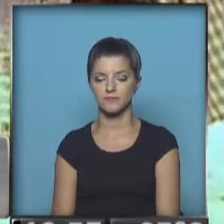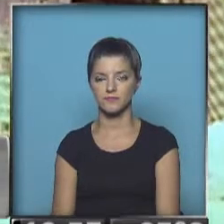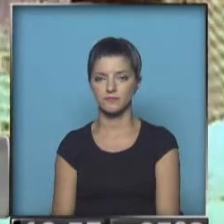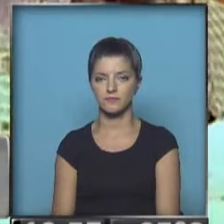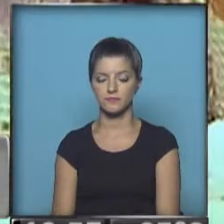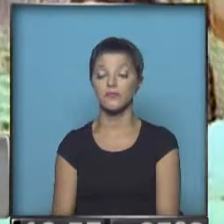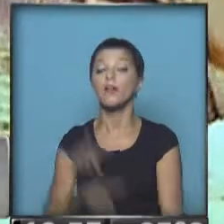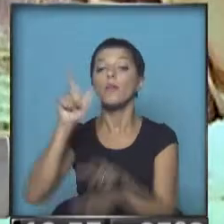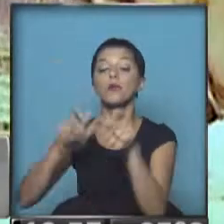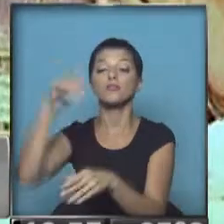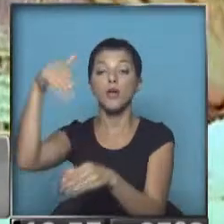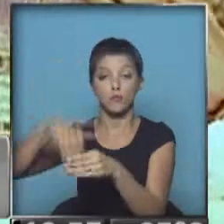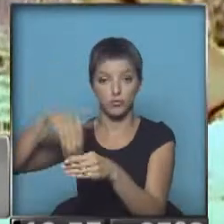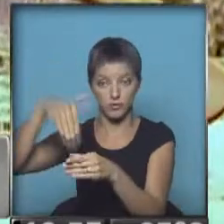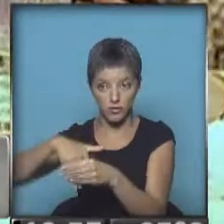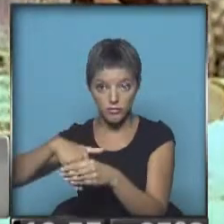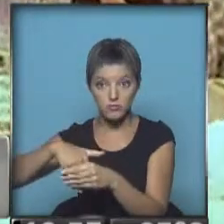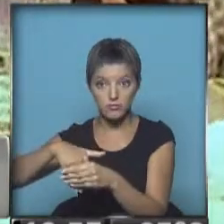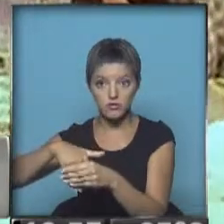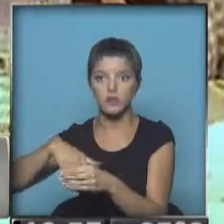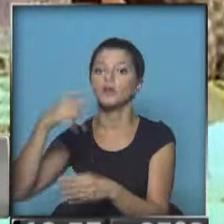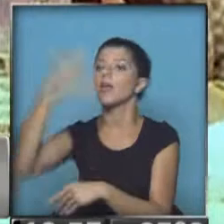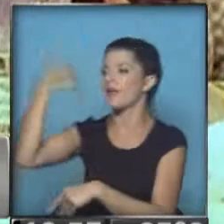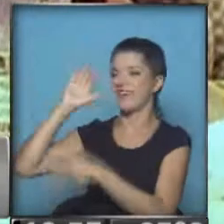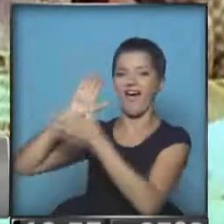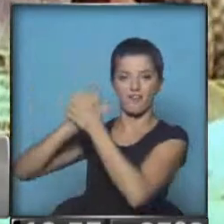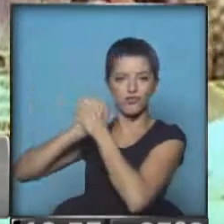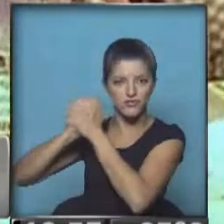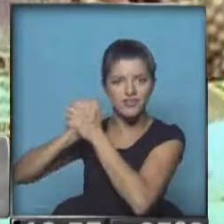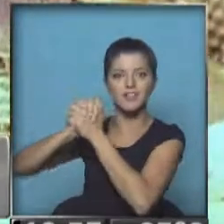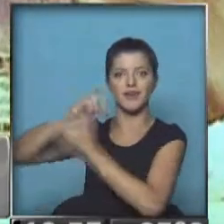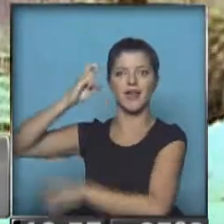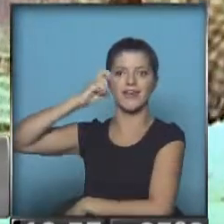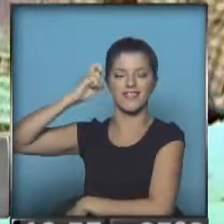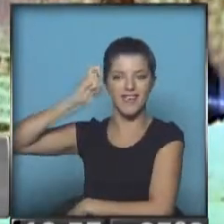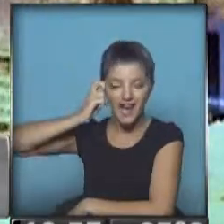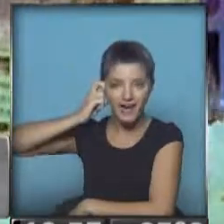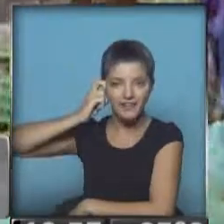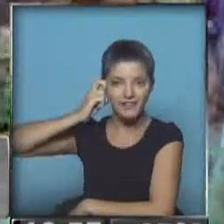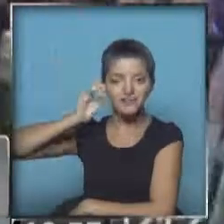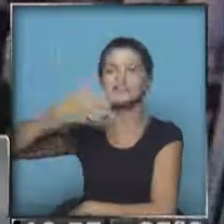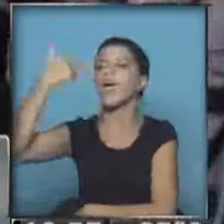Votó gente que viene del alfonsinismo, del radicalismo, gente que viene del viejo Partido